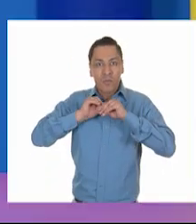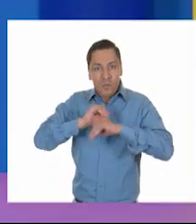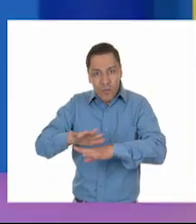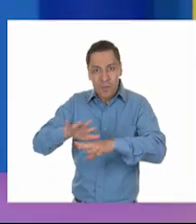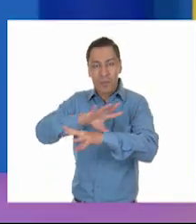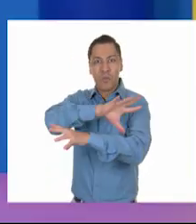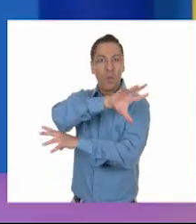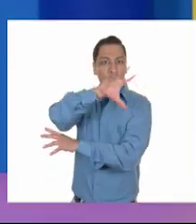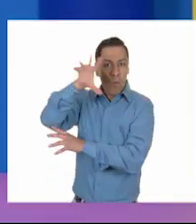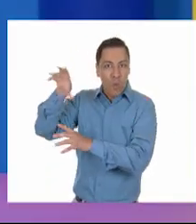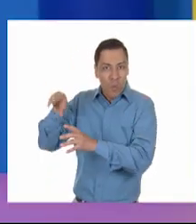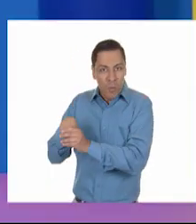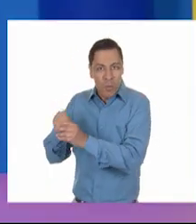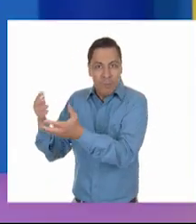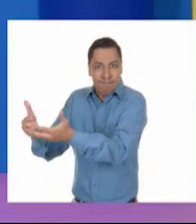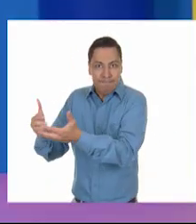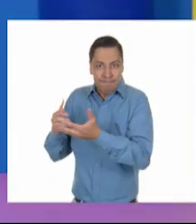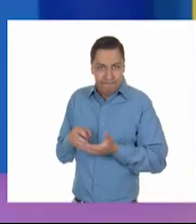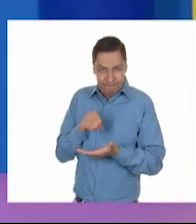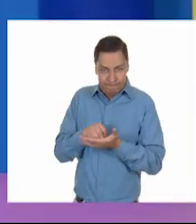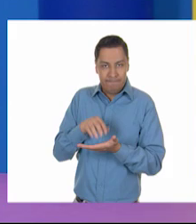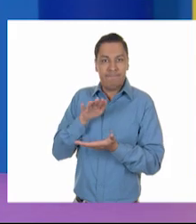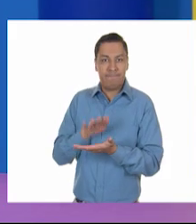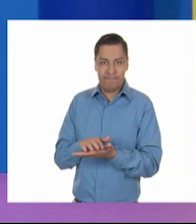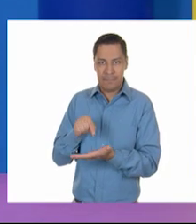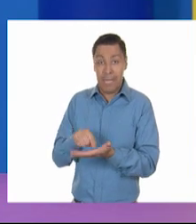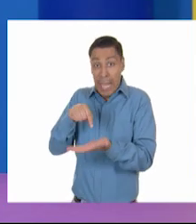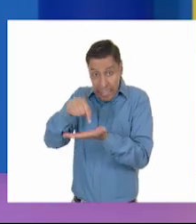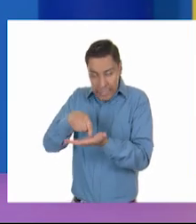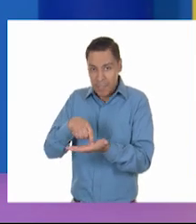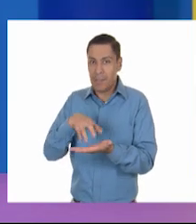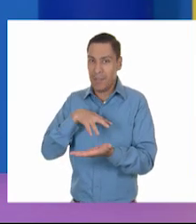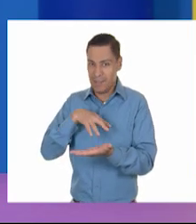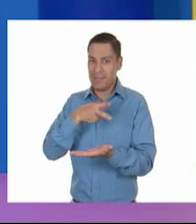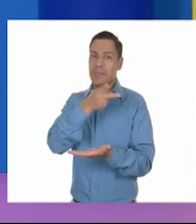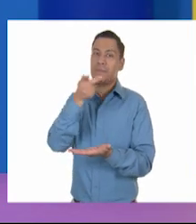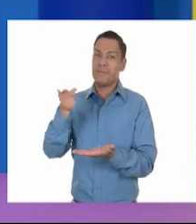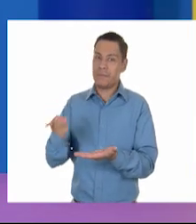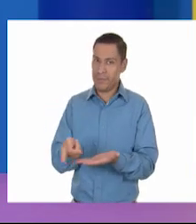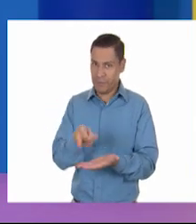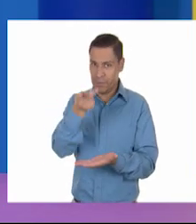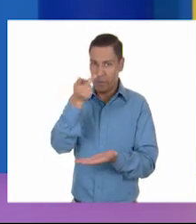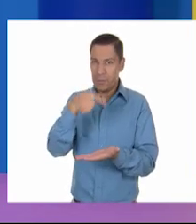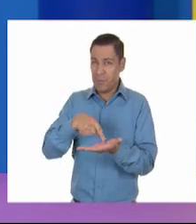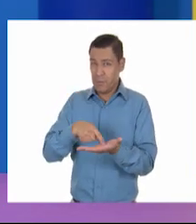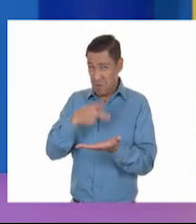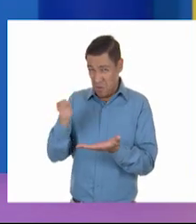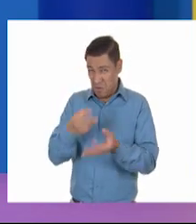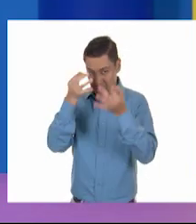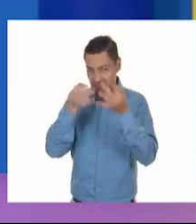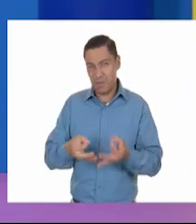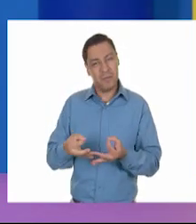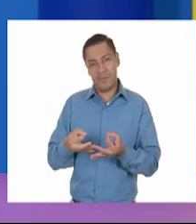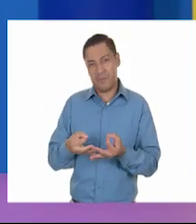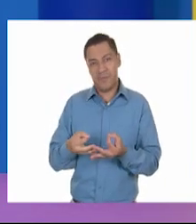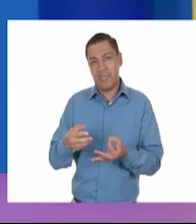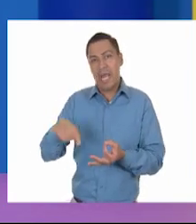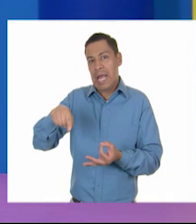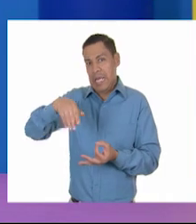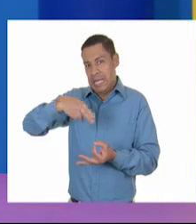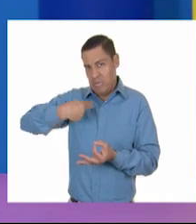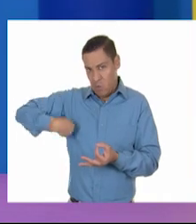astronauta, y también está la pregunta. Bueno, no está como pregunta, pero ahí está lo que le preguntamos.